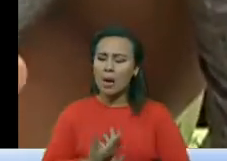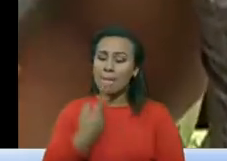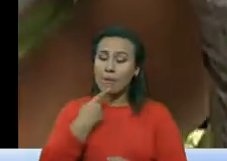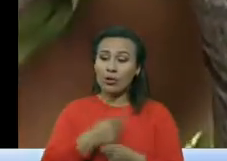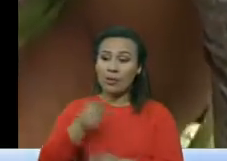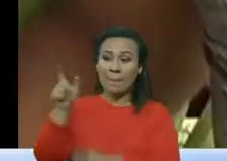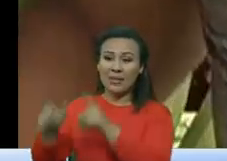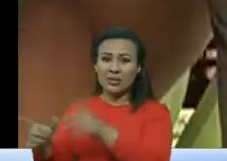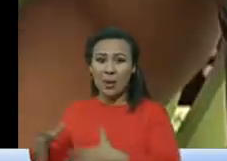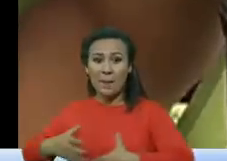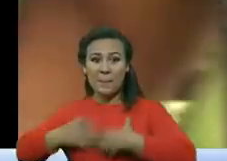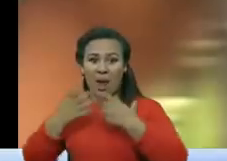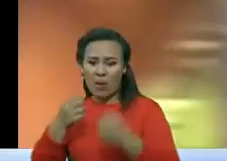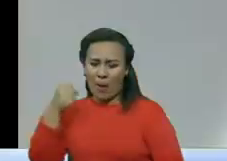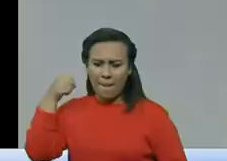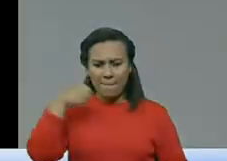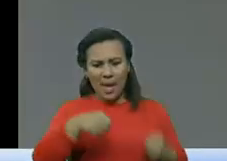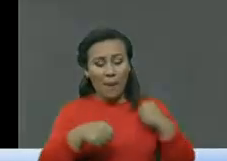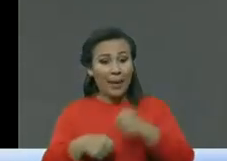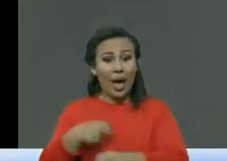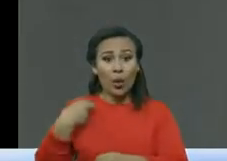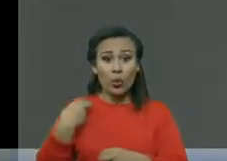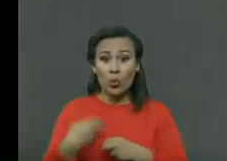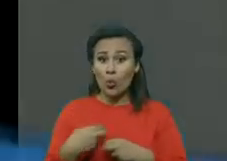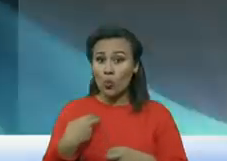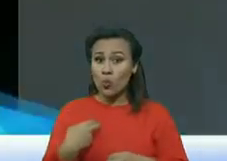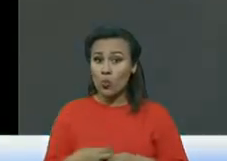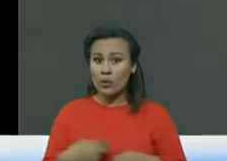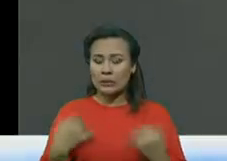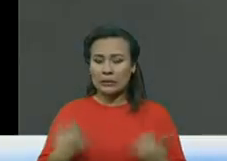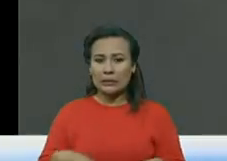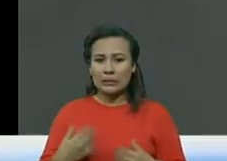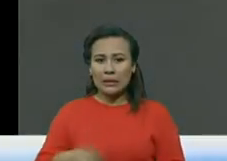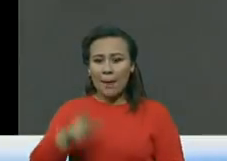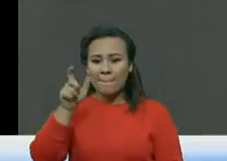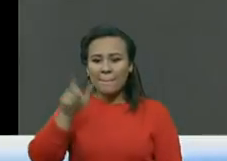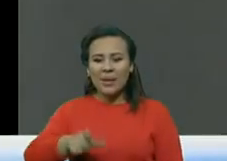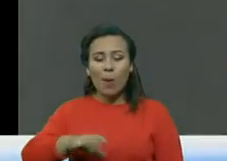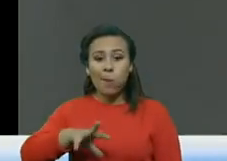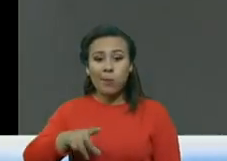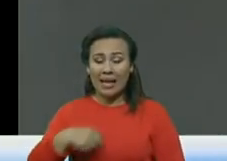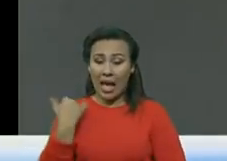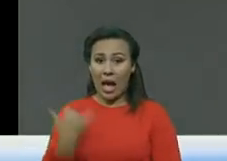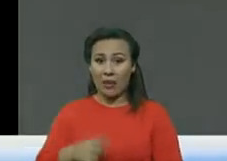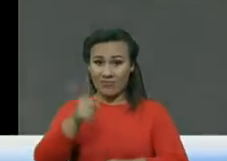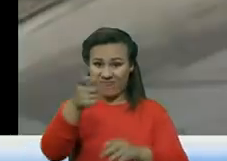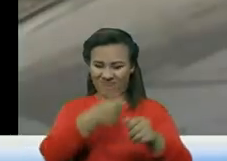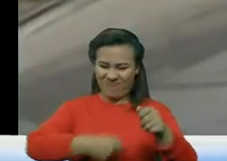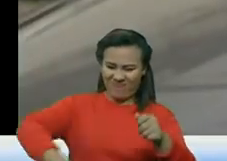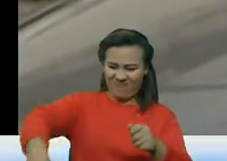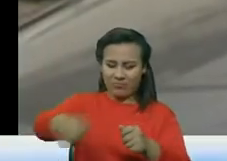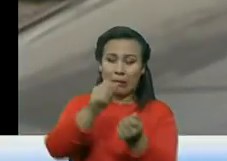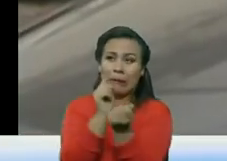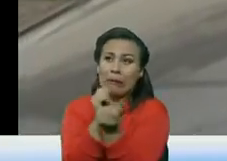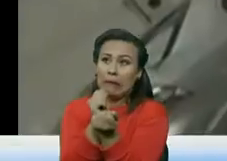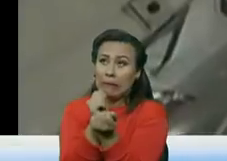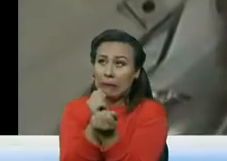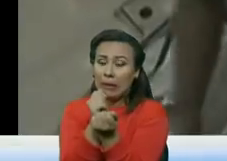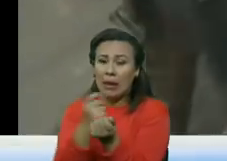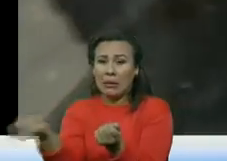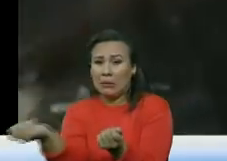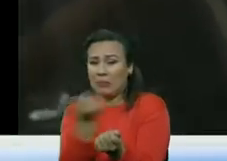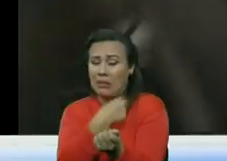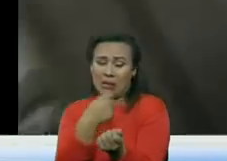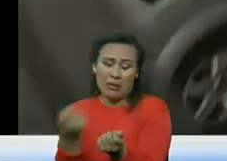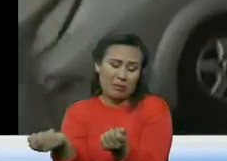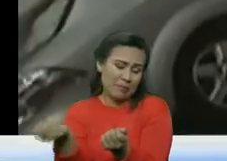y le pegaron durísimo ahí. Los supuestos malhechores habrían sido amarrados a este poste por la gente